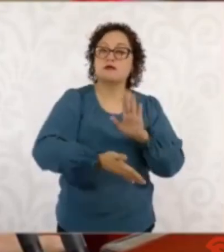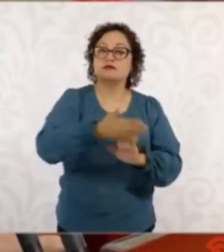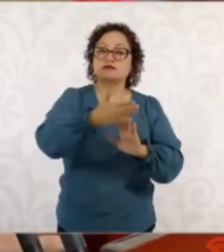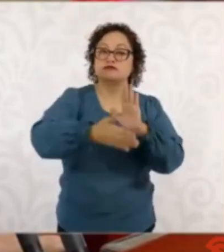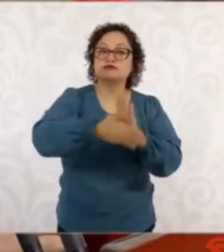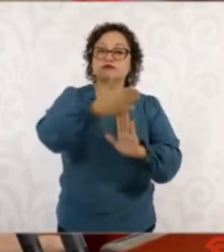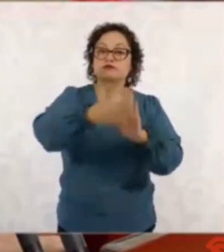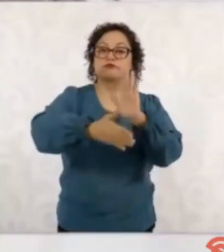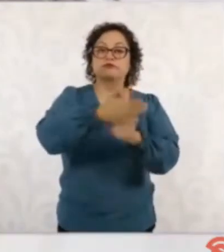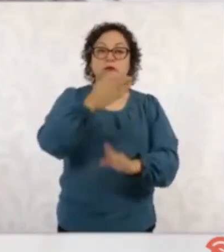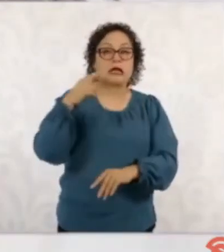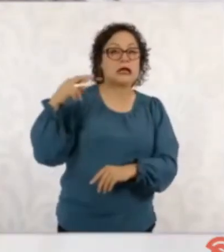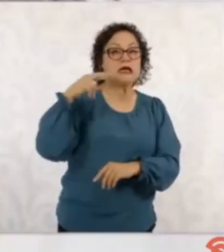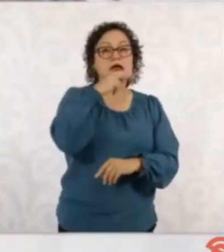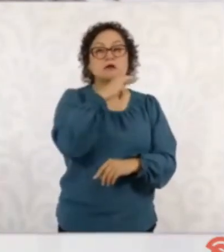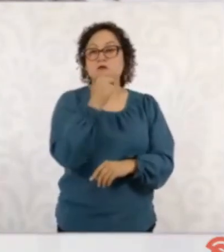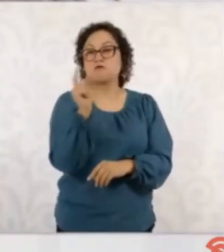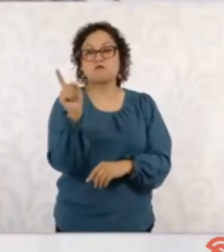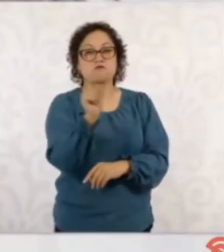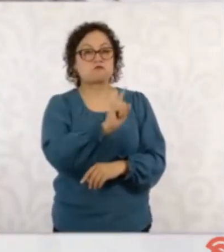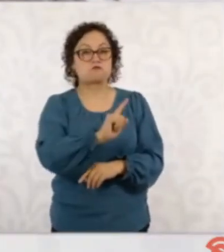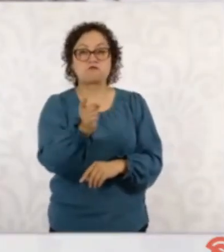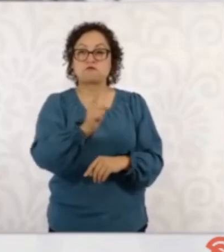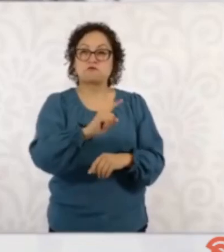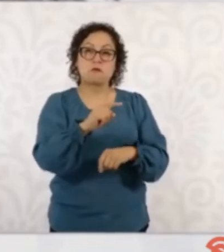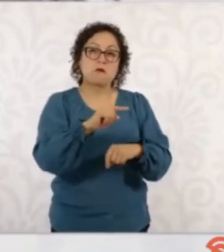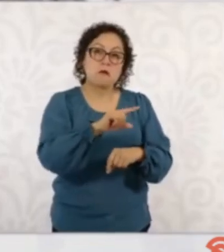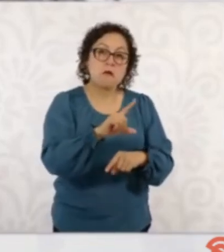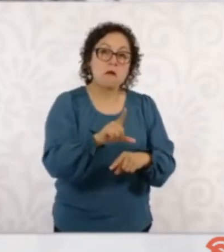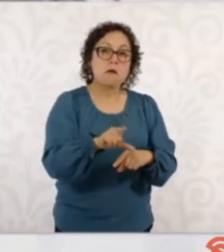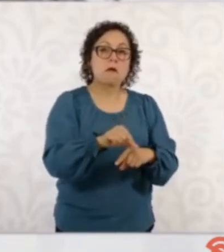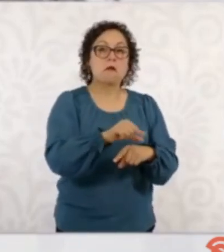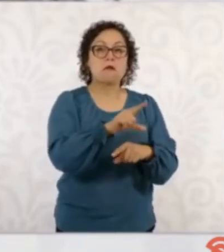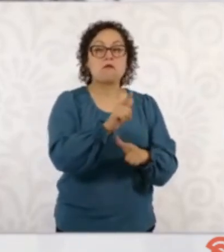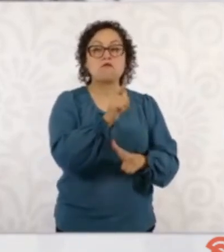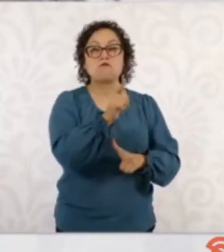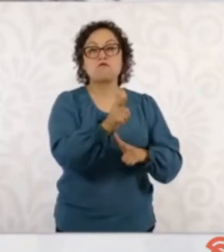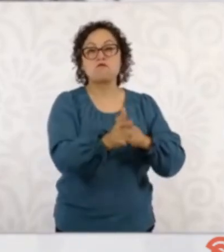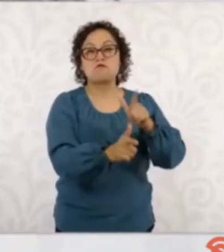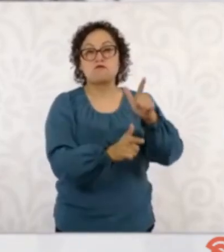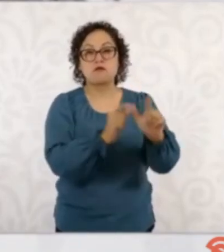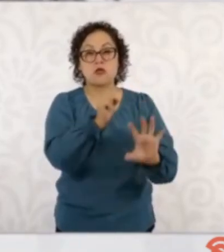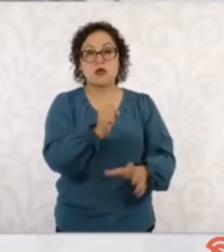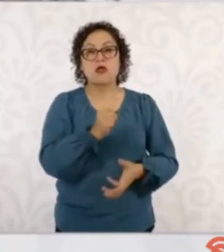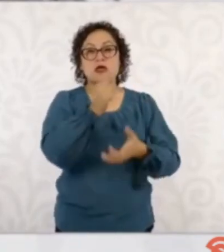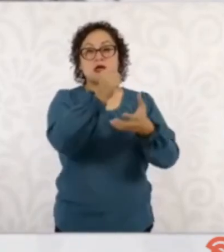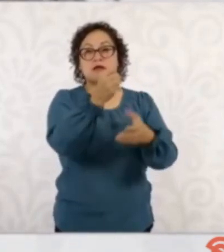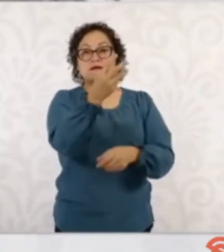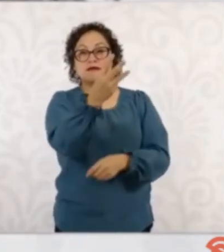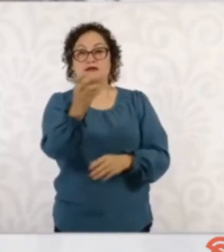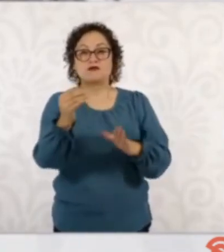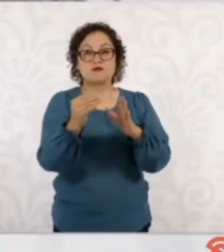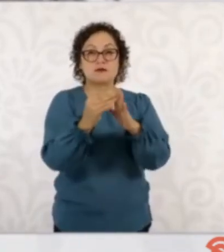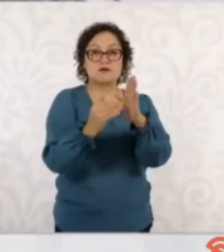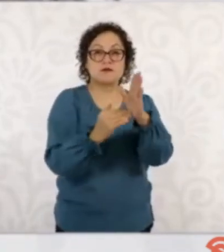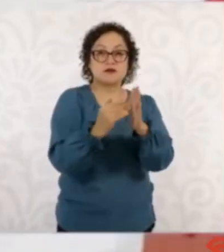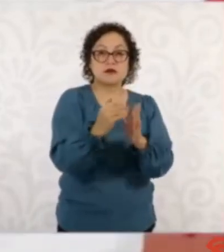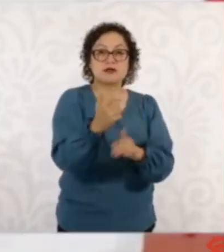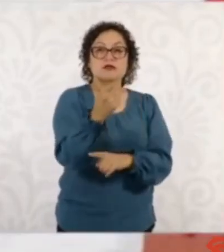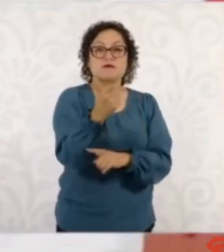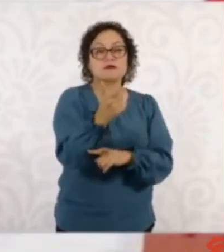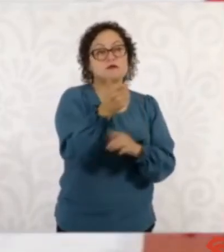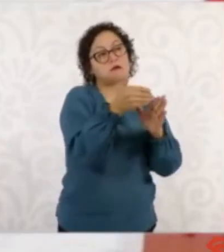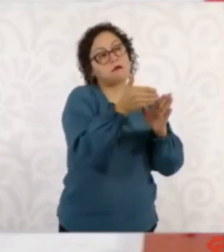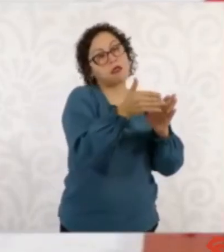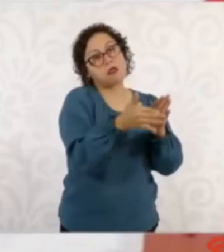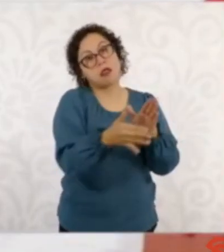poco. Y el costo de ese aeropuerto era de más de 300,000 millones de pesos. Cuando llega el presidente López Obrador, previo a la